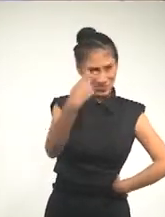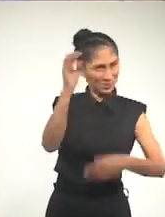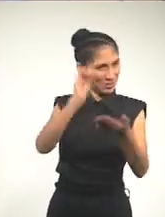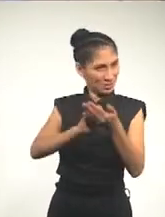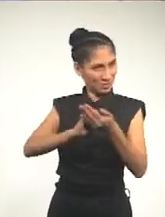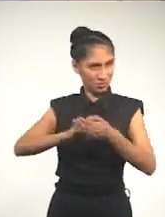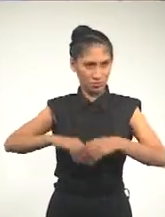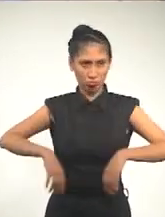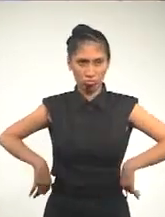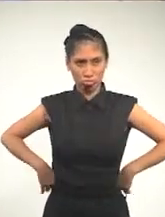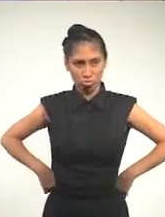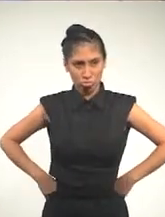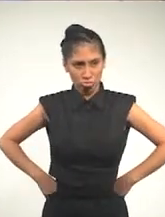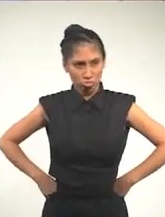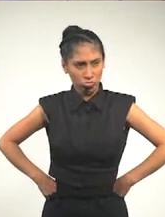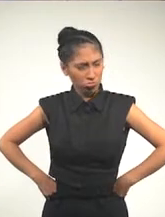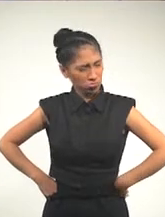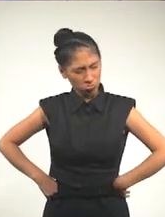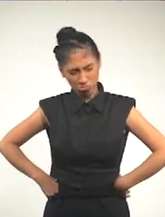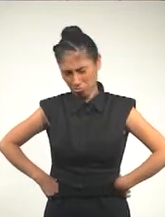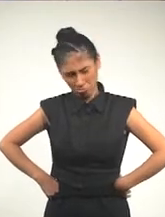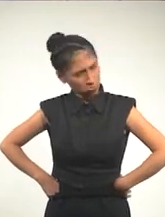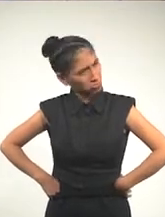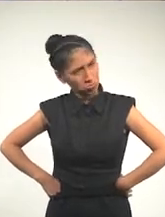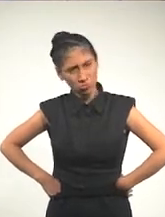Calcetín, mírame de nuevo. ¡Ya!